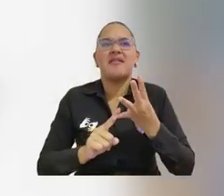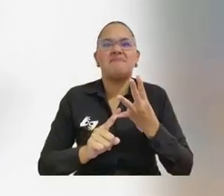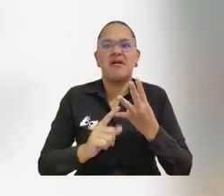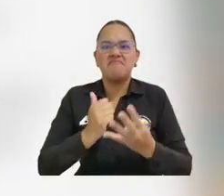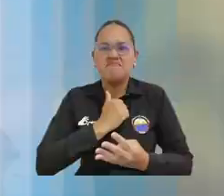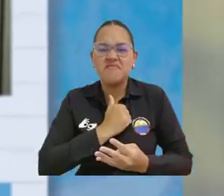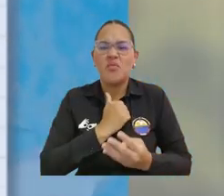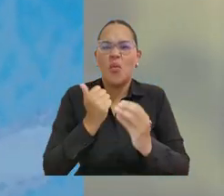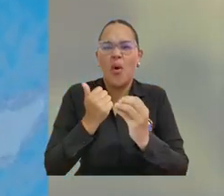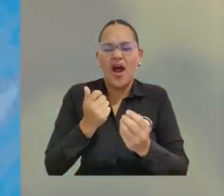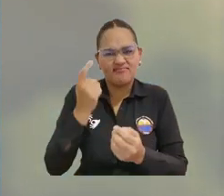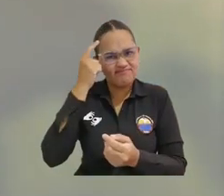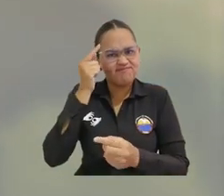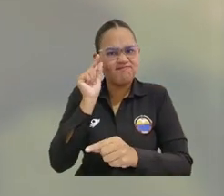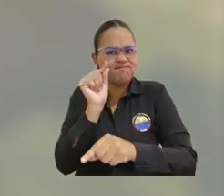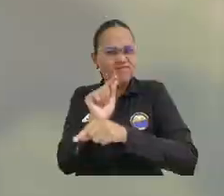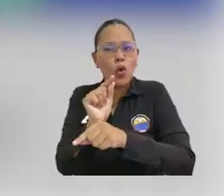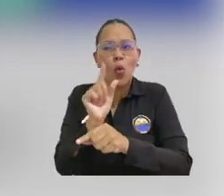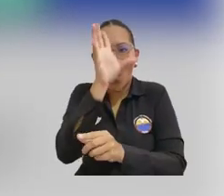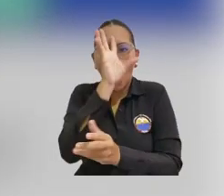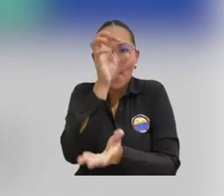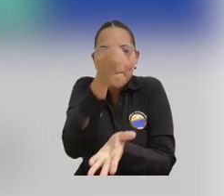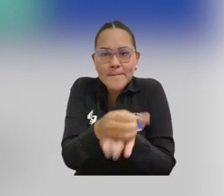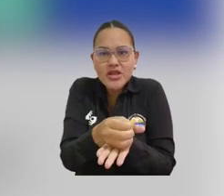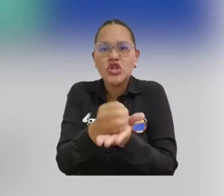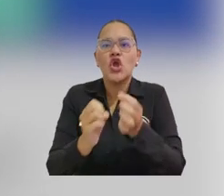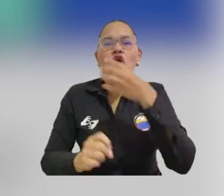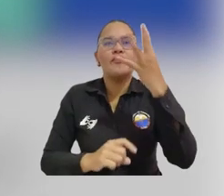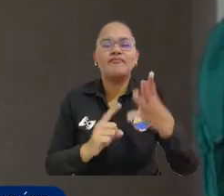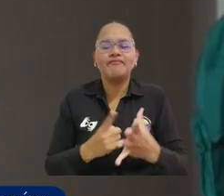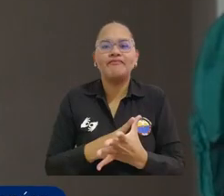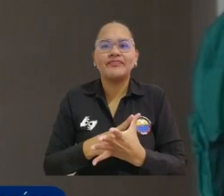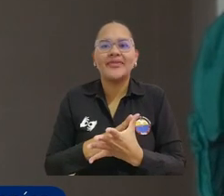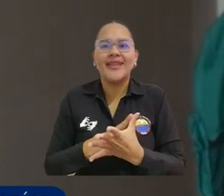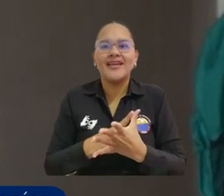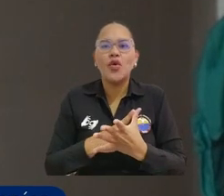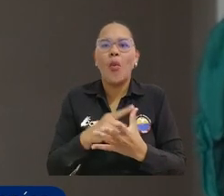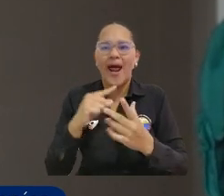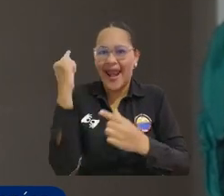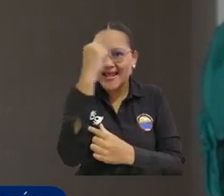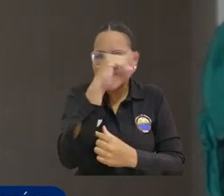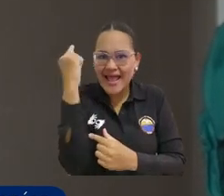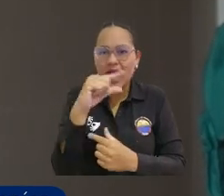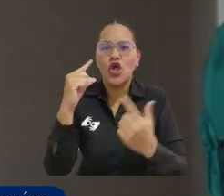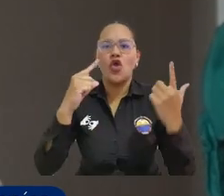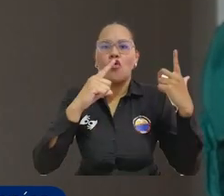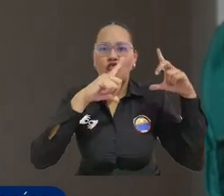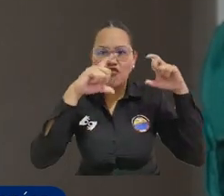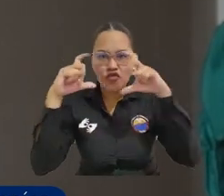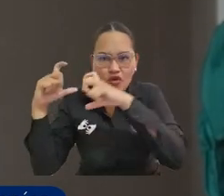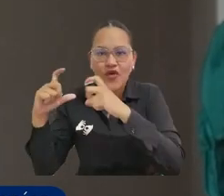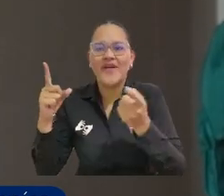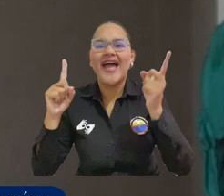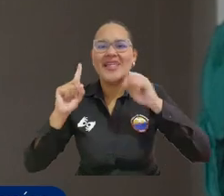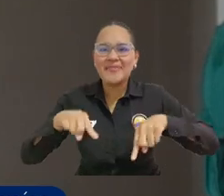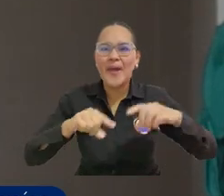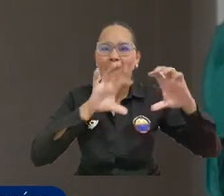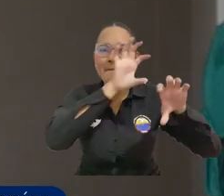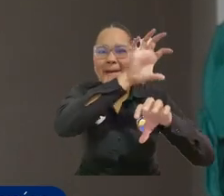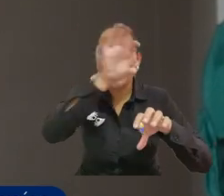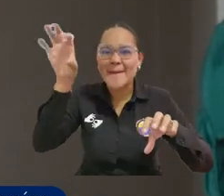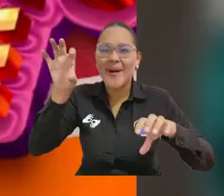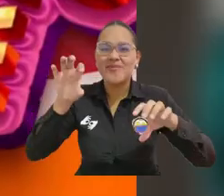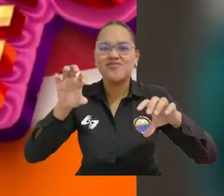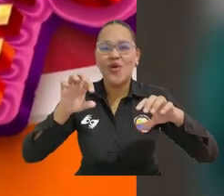poemas reseña crítica ensayos fotografía y en esta edición hay una sección de